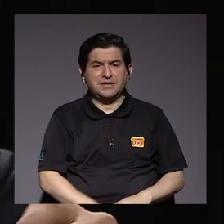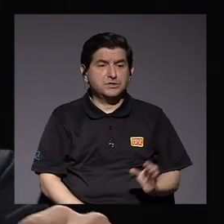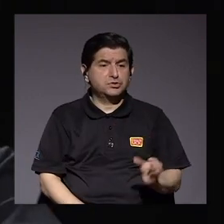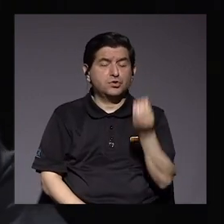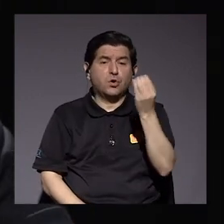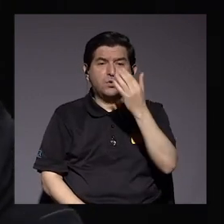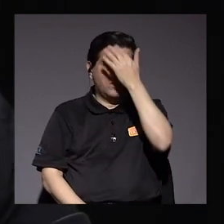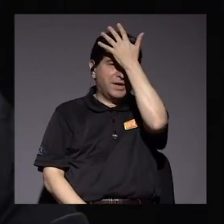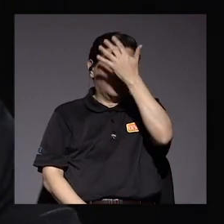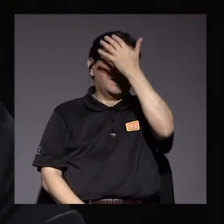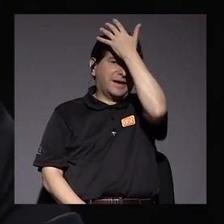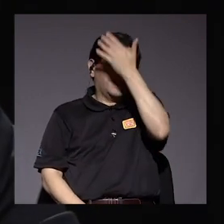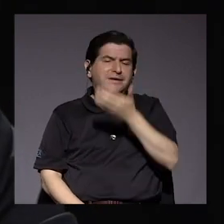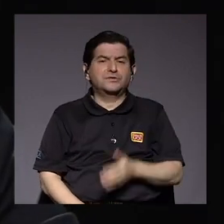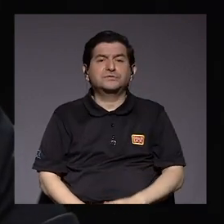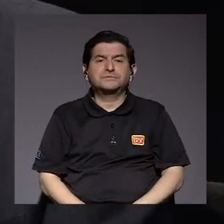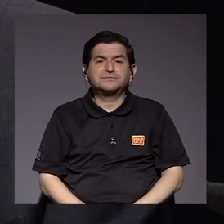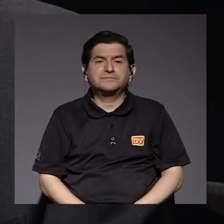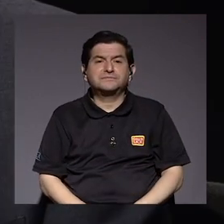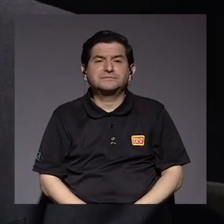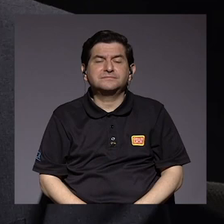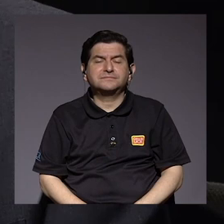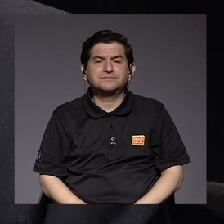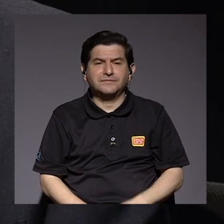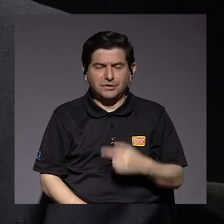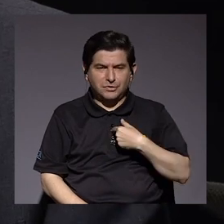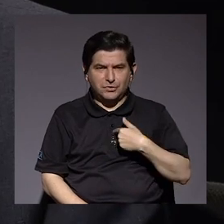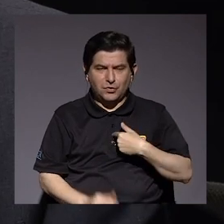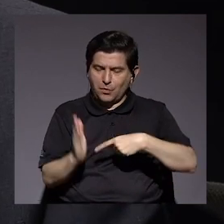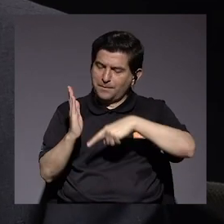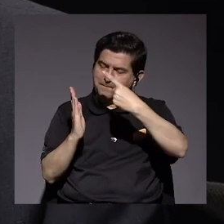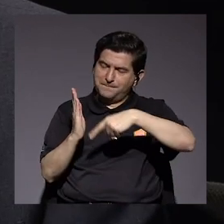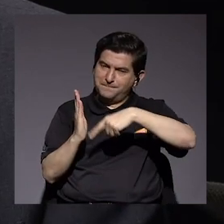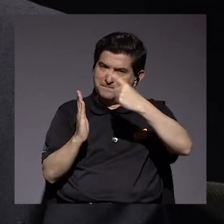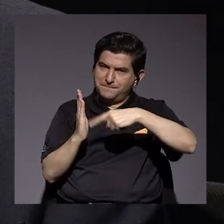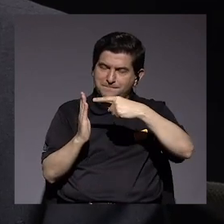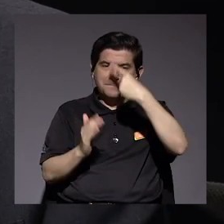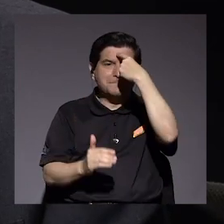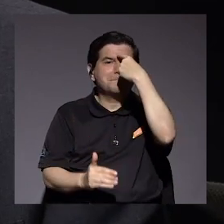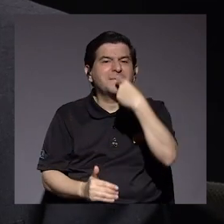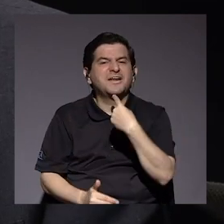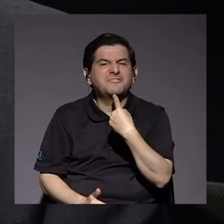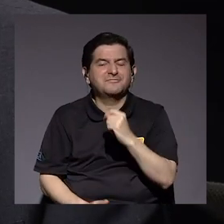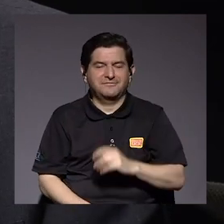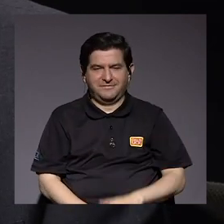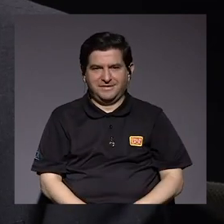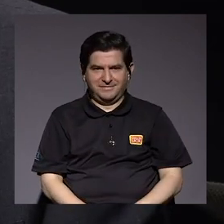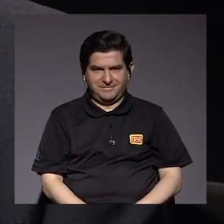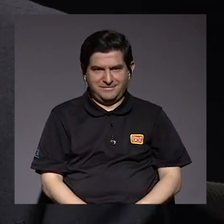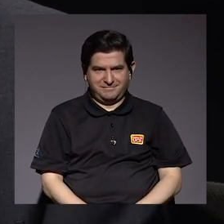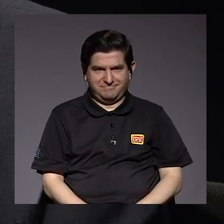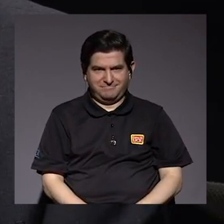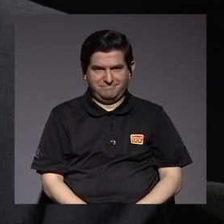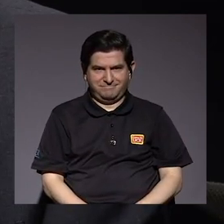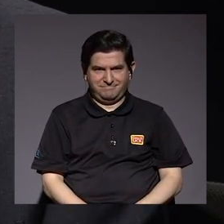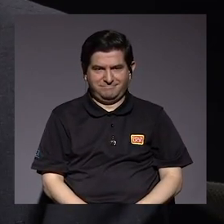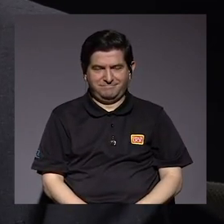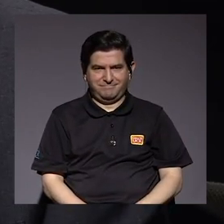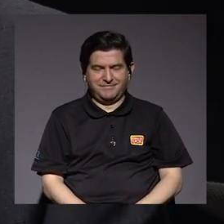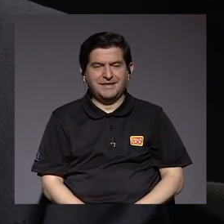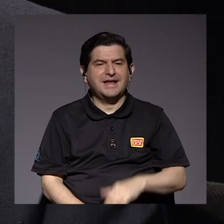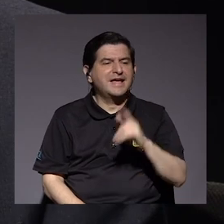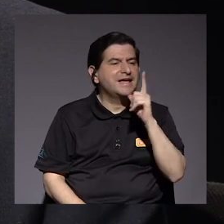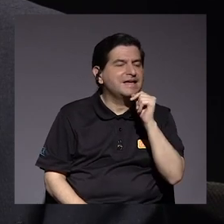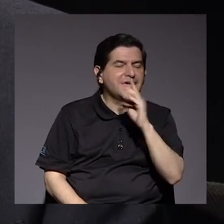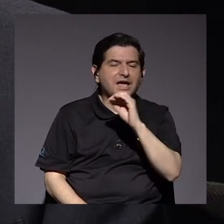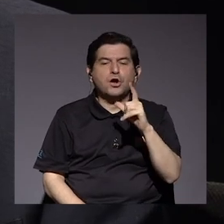joven como carlos alvarado que esa mire yo le voy a dar un perfil de de quién de quién